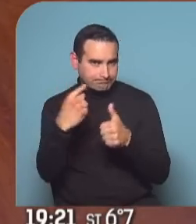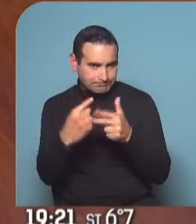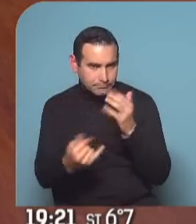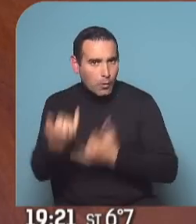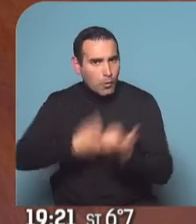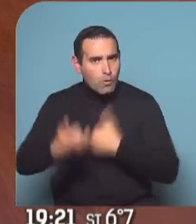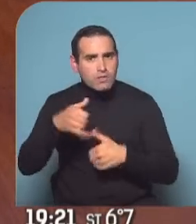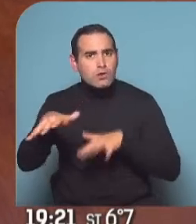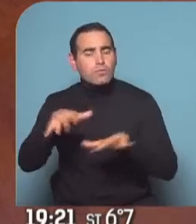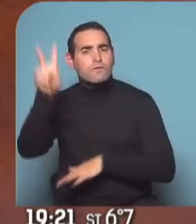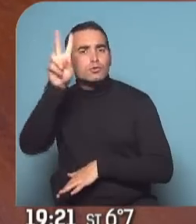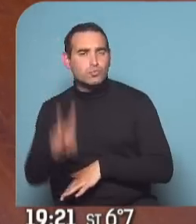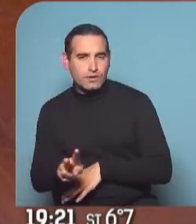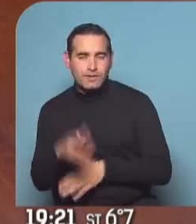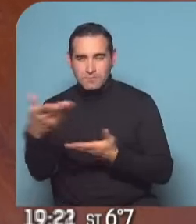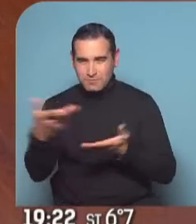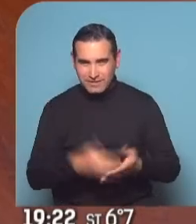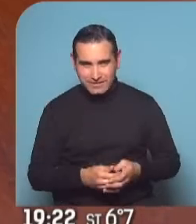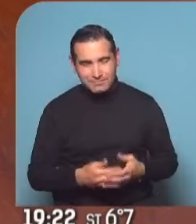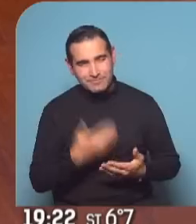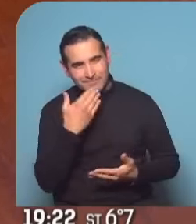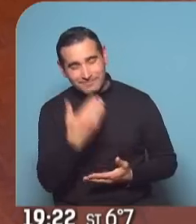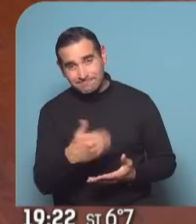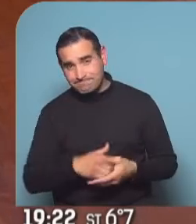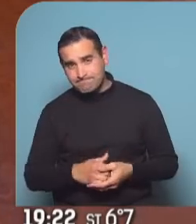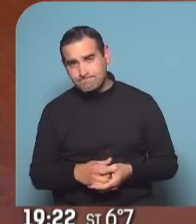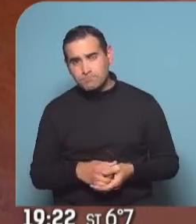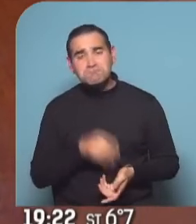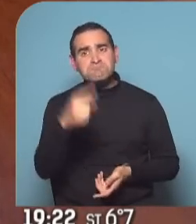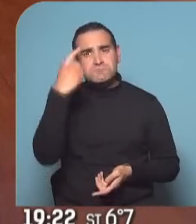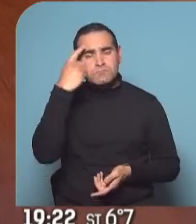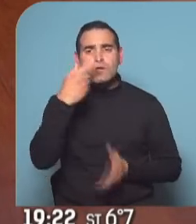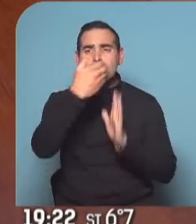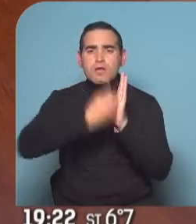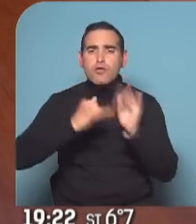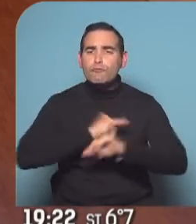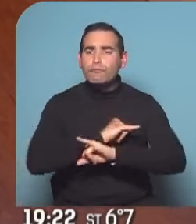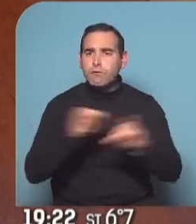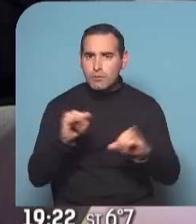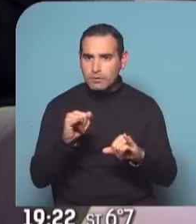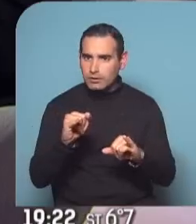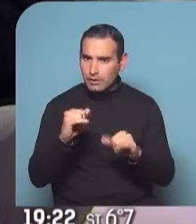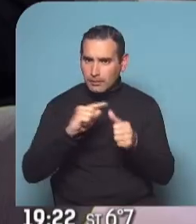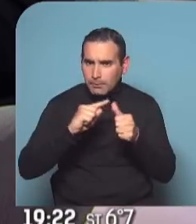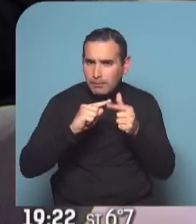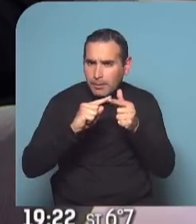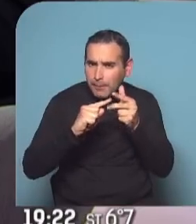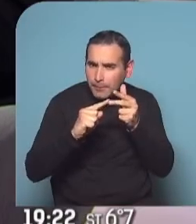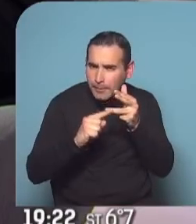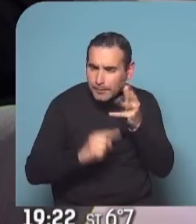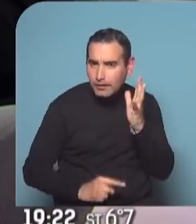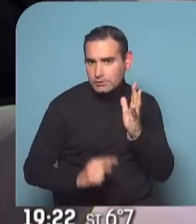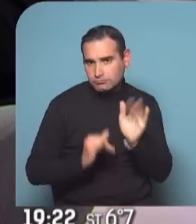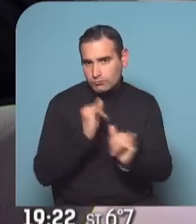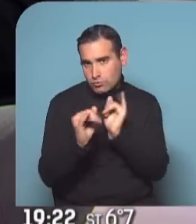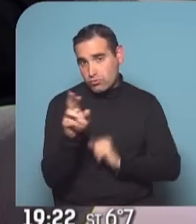lo que ocurre en ese país. Tamara, bienvenida. Muchas gracias. ¿Cómo toman en principio este informe con tanto detalle que da a conocer una